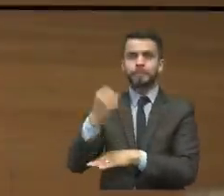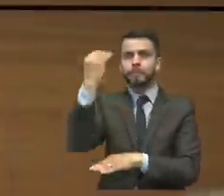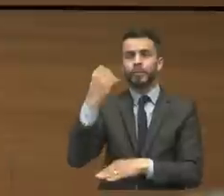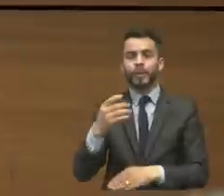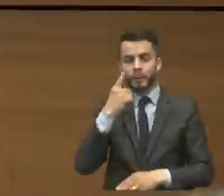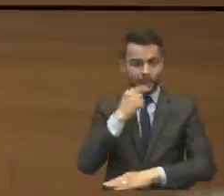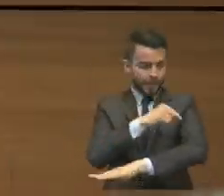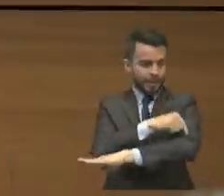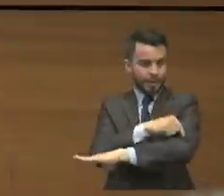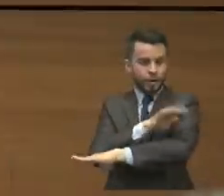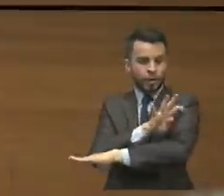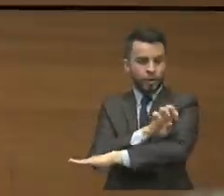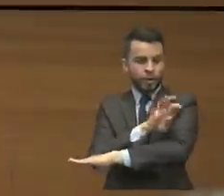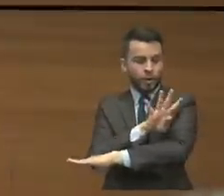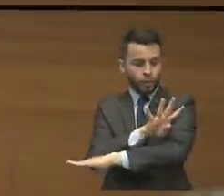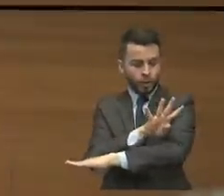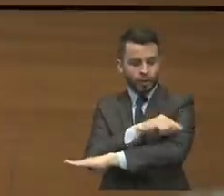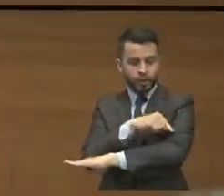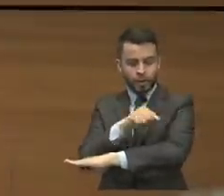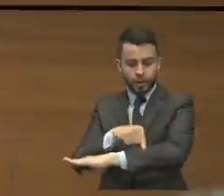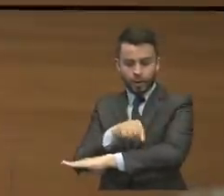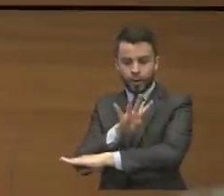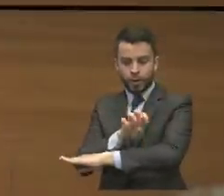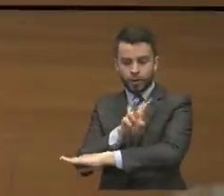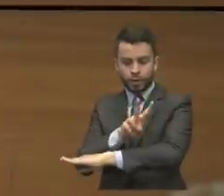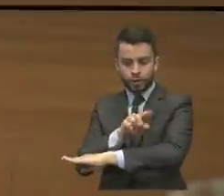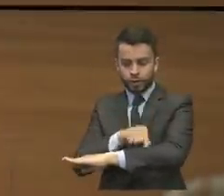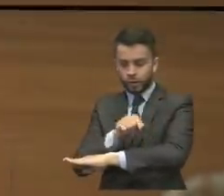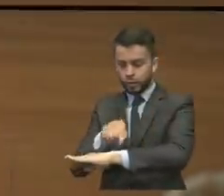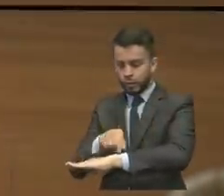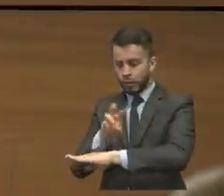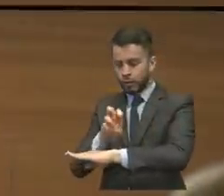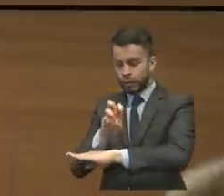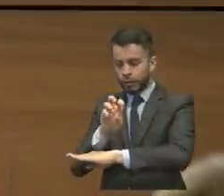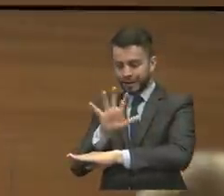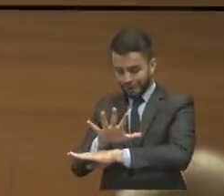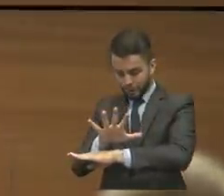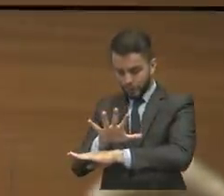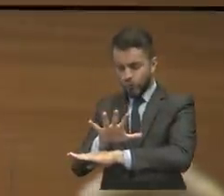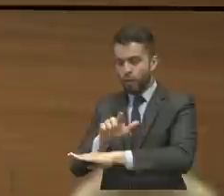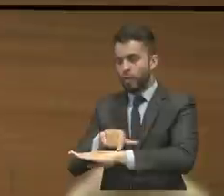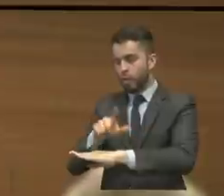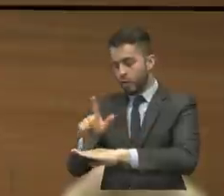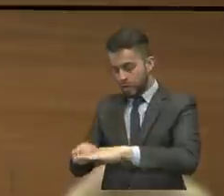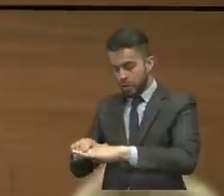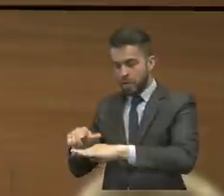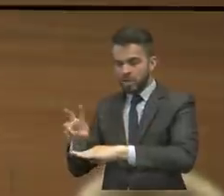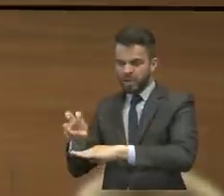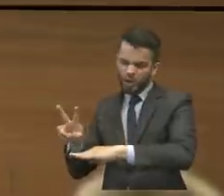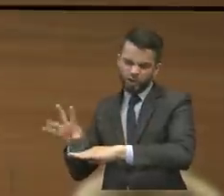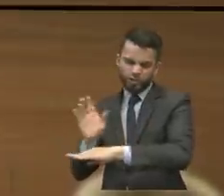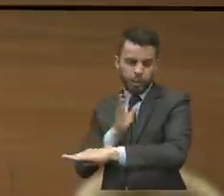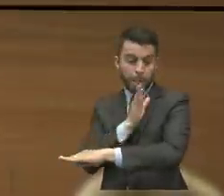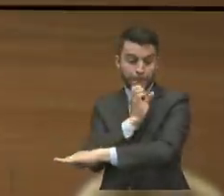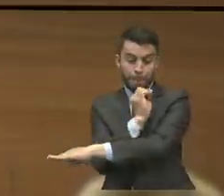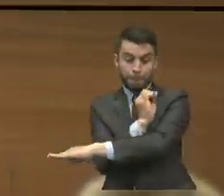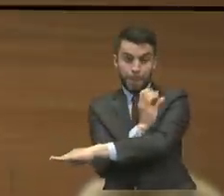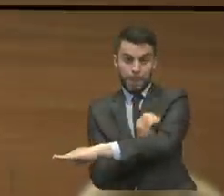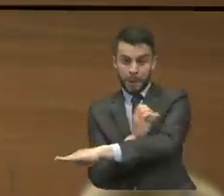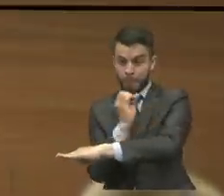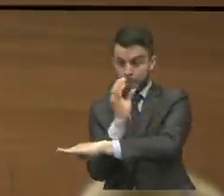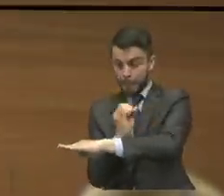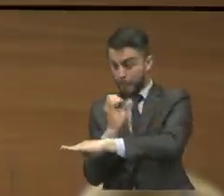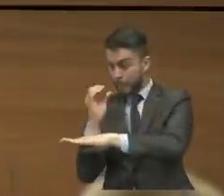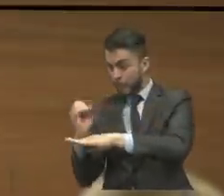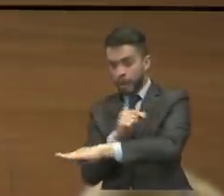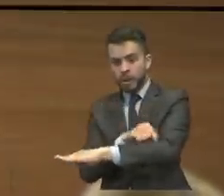de la 92, el de la 85 y el de la 72, sobre todo los 3 primeros, 94, 92, 85. La propuesta aquí,